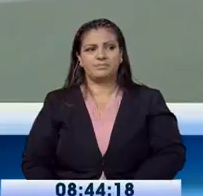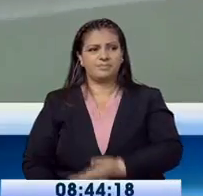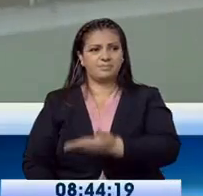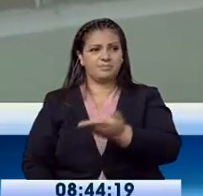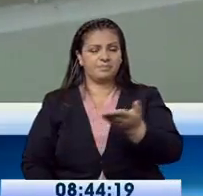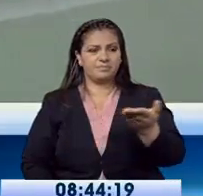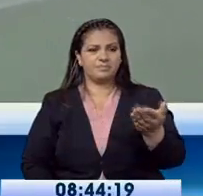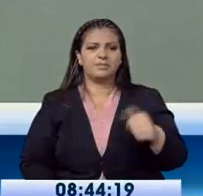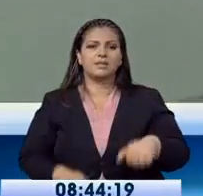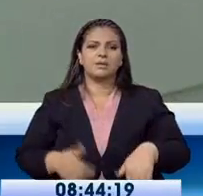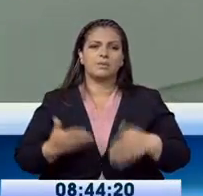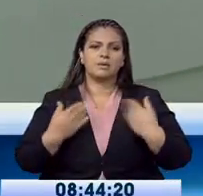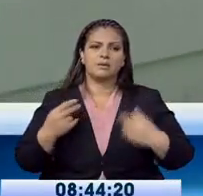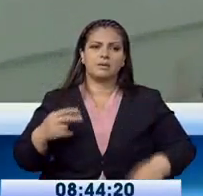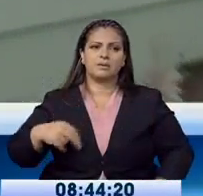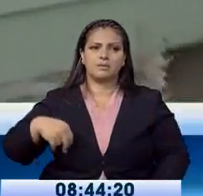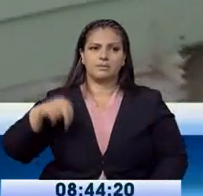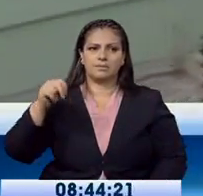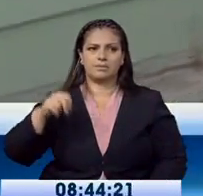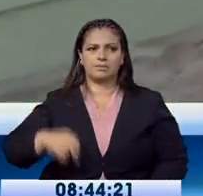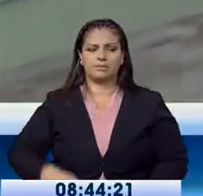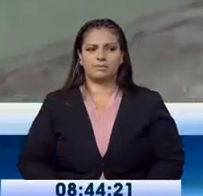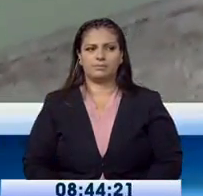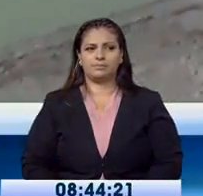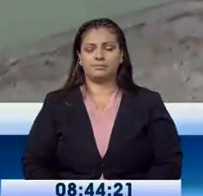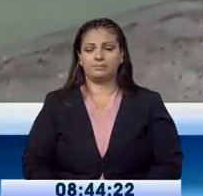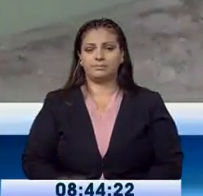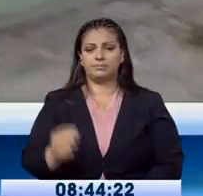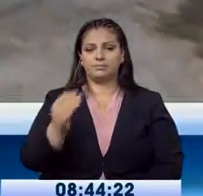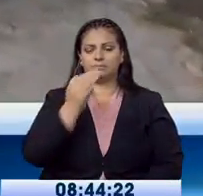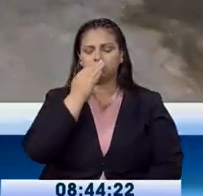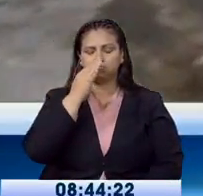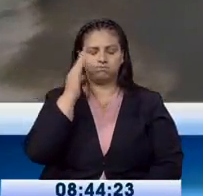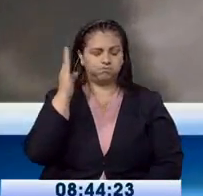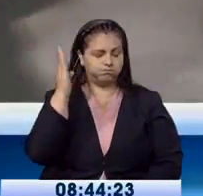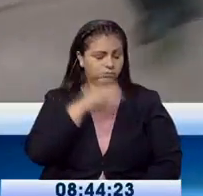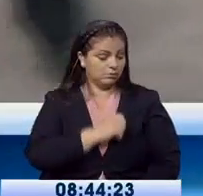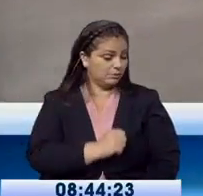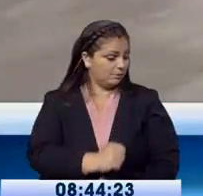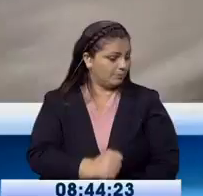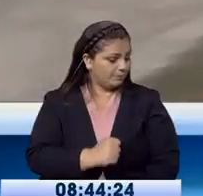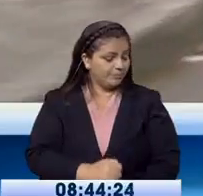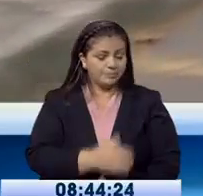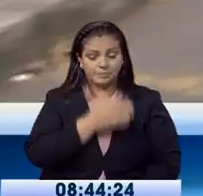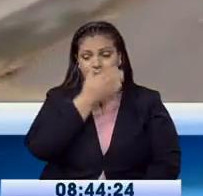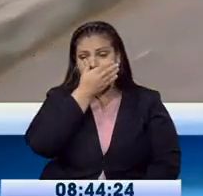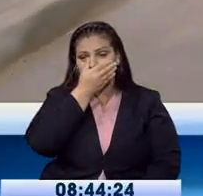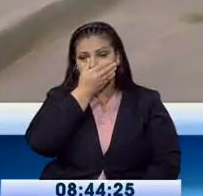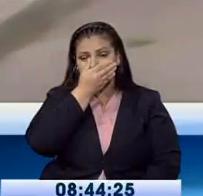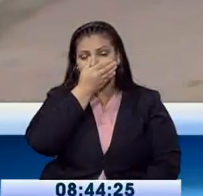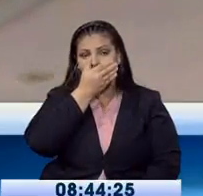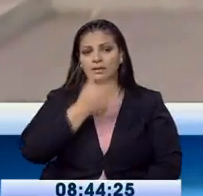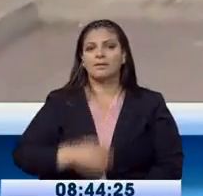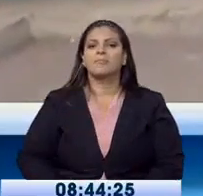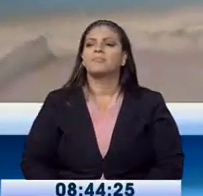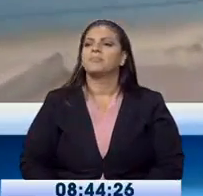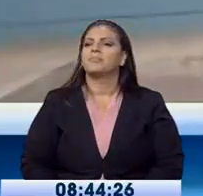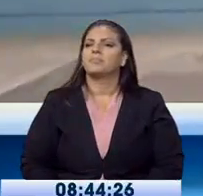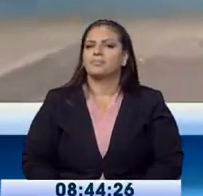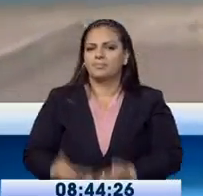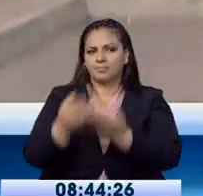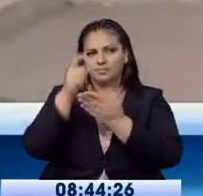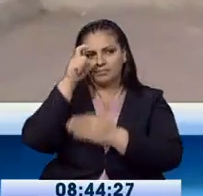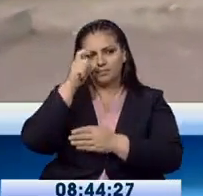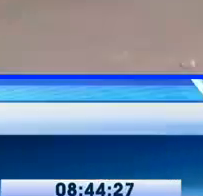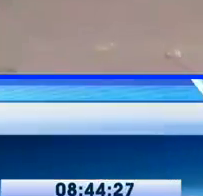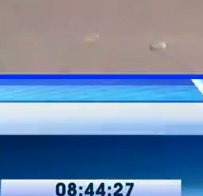de guayaquil es lo que podemos informar el olor es insoportable hugo usted continúa con más información oportuna